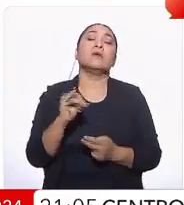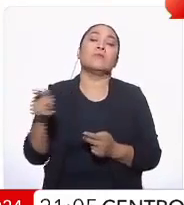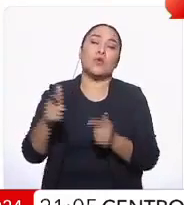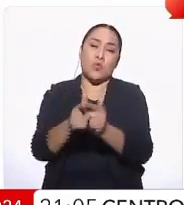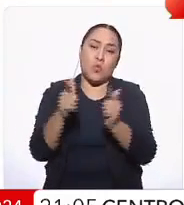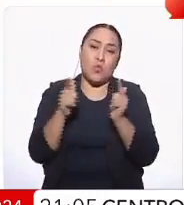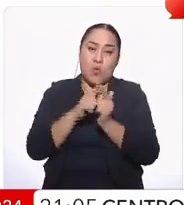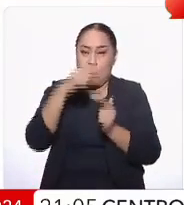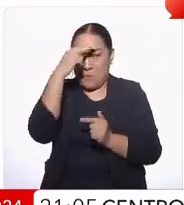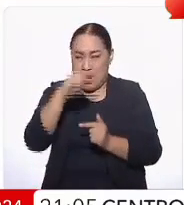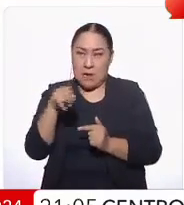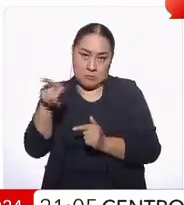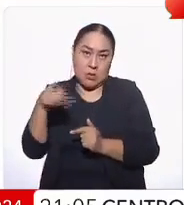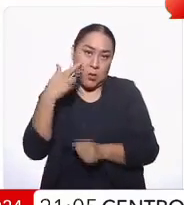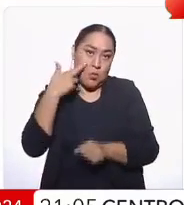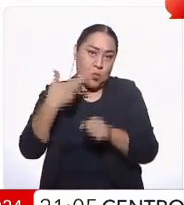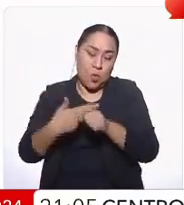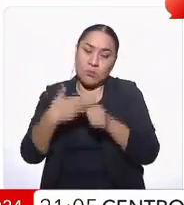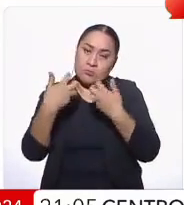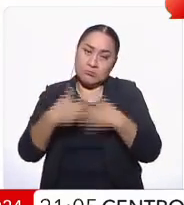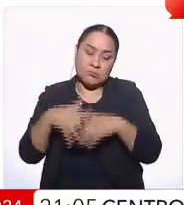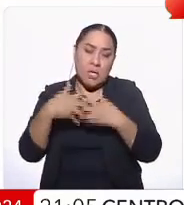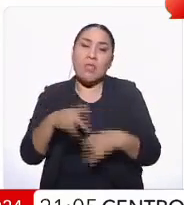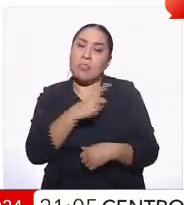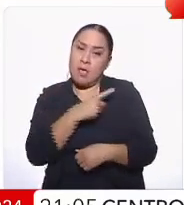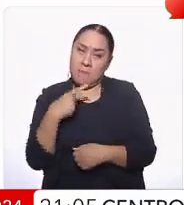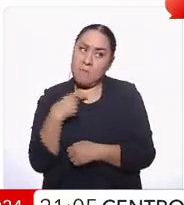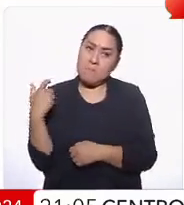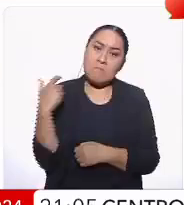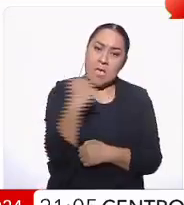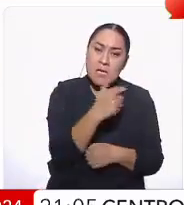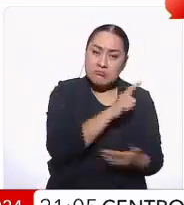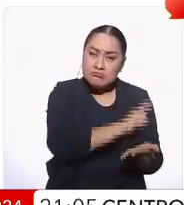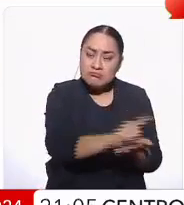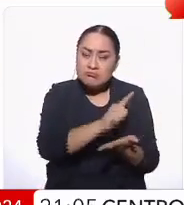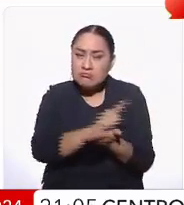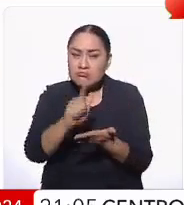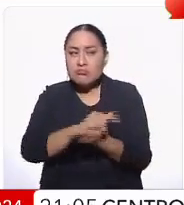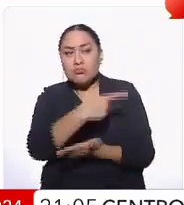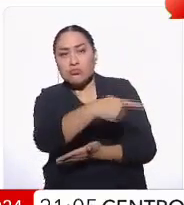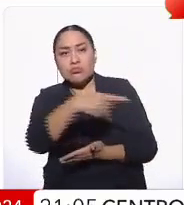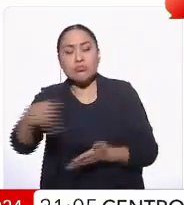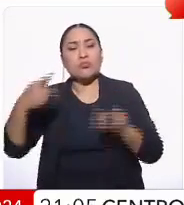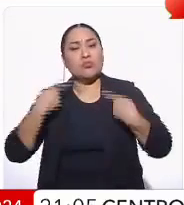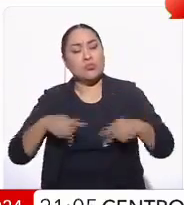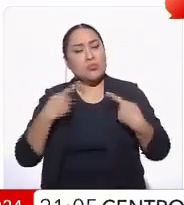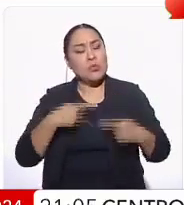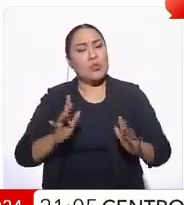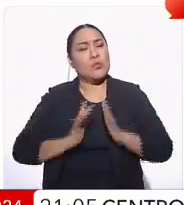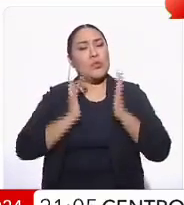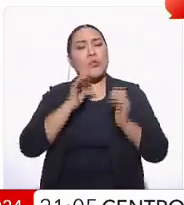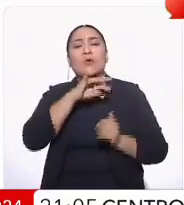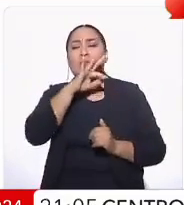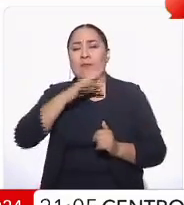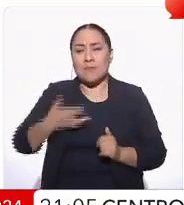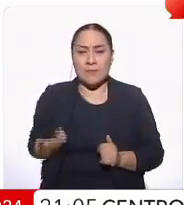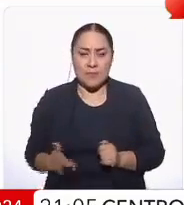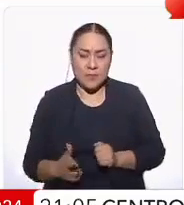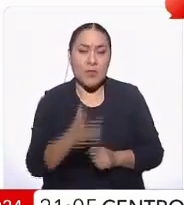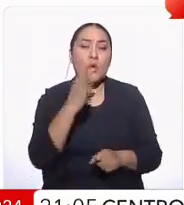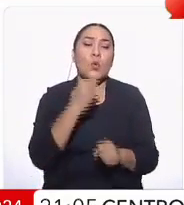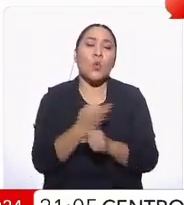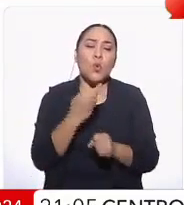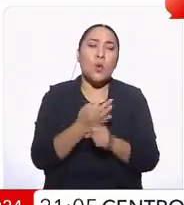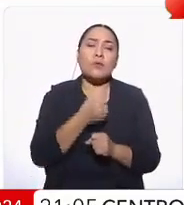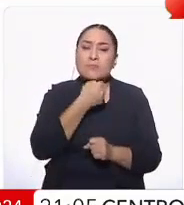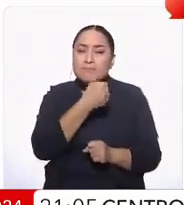Grupo México, la empresa responsable, se haga cargo de las afectaciones ambientales y hacia la población impactada, un reporte pormenorizado